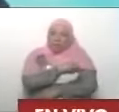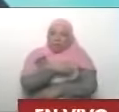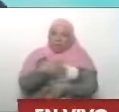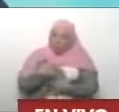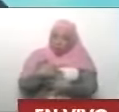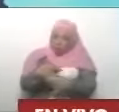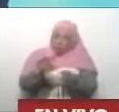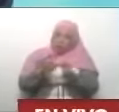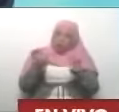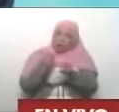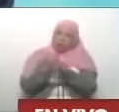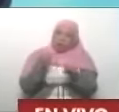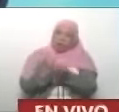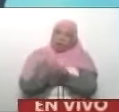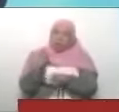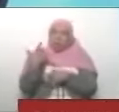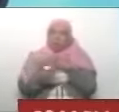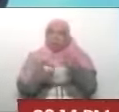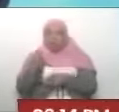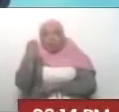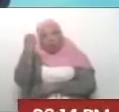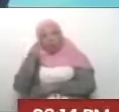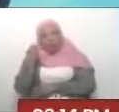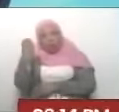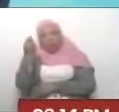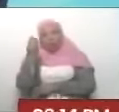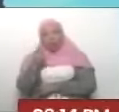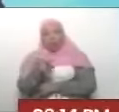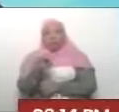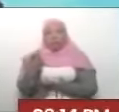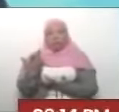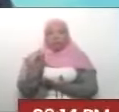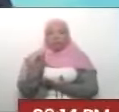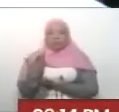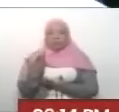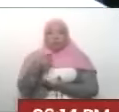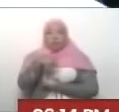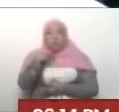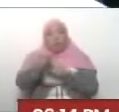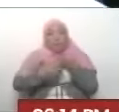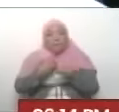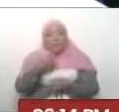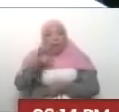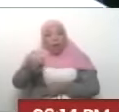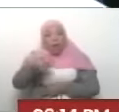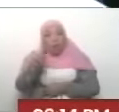interesante, porque esto nos hace pensar. Porque fíjate, lo que tú dices, Juan, es